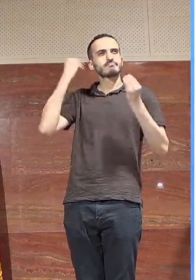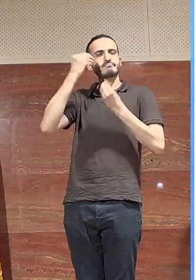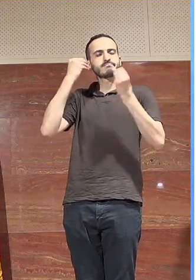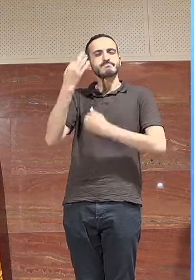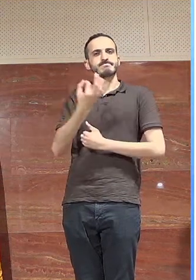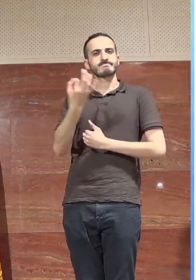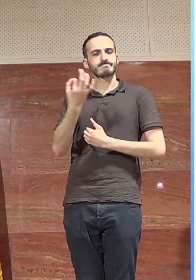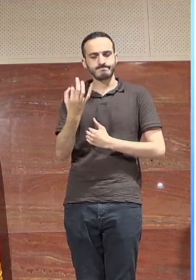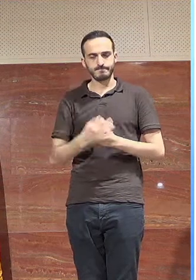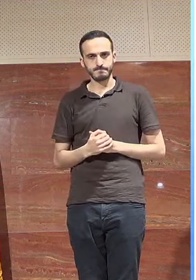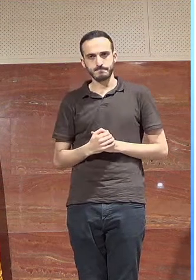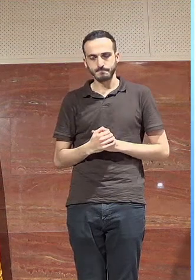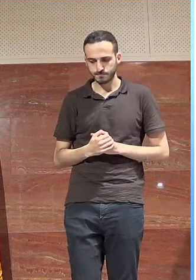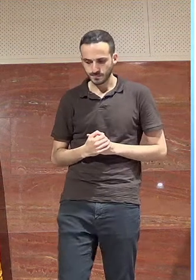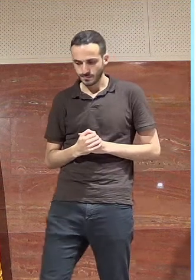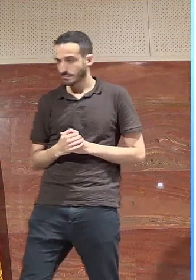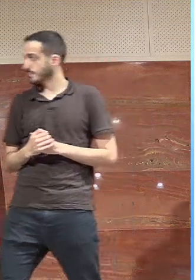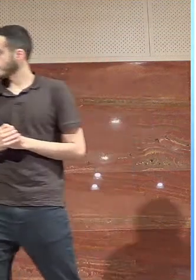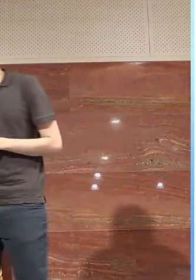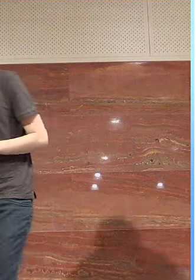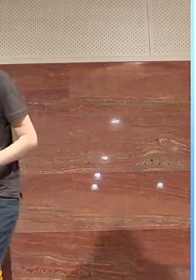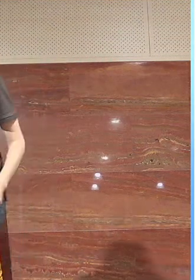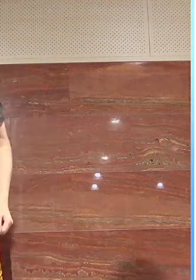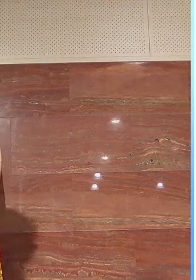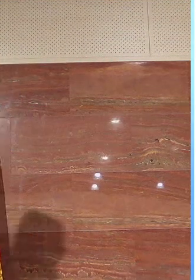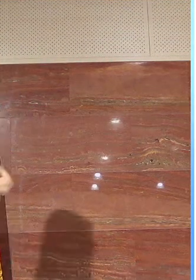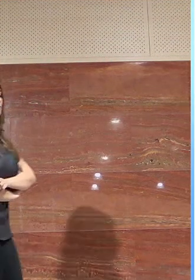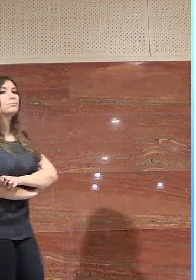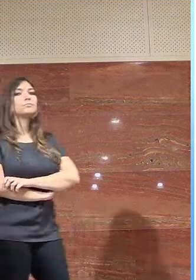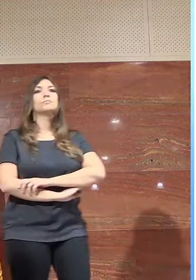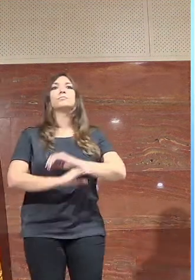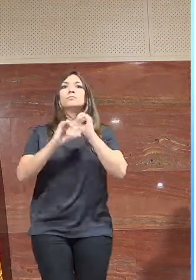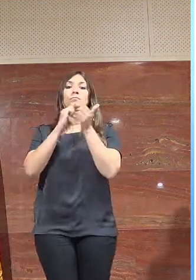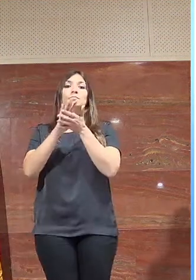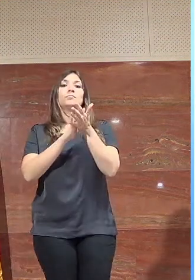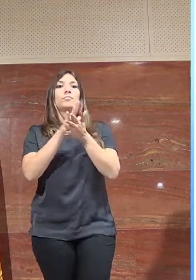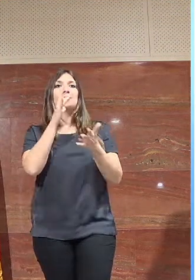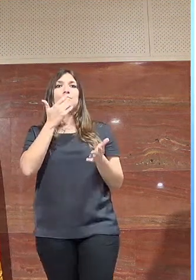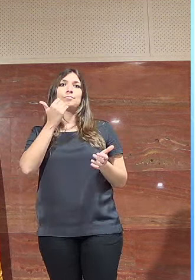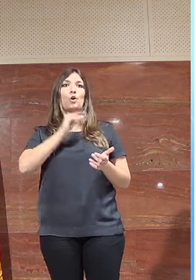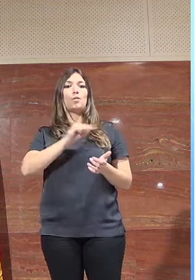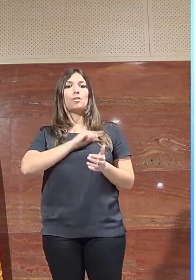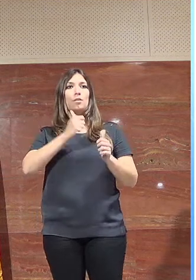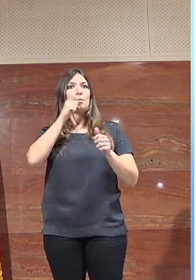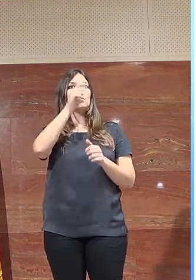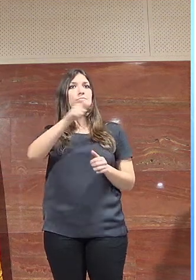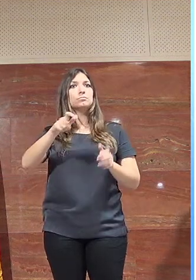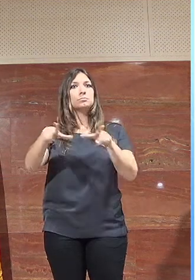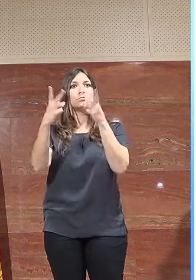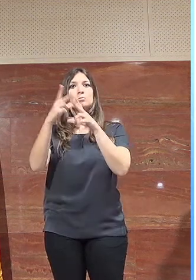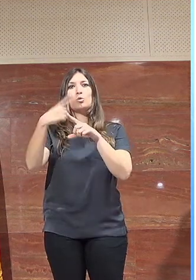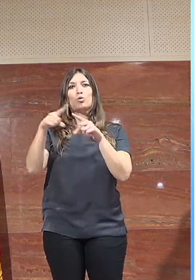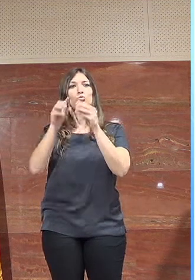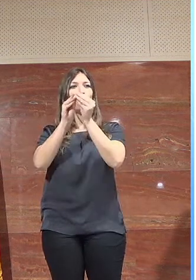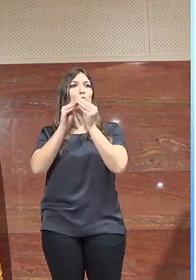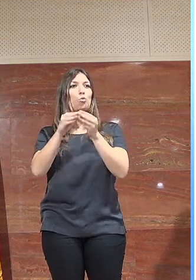sé si es verdad eso de lo que ya se empieza a hablar. Tenemos más conciencia cívica, tenemos más conciencia de lo común,